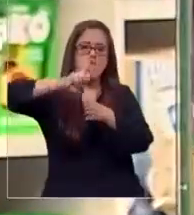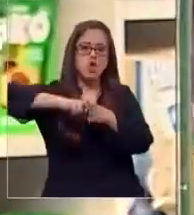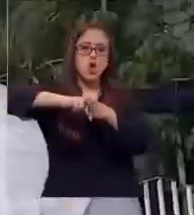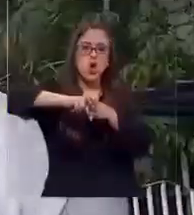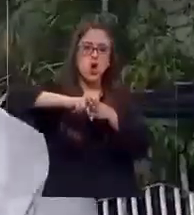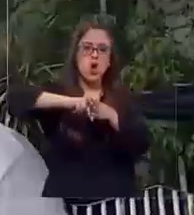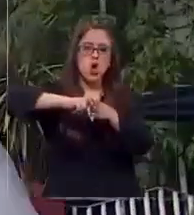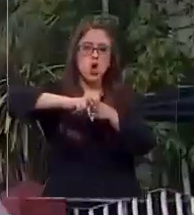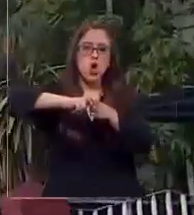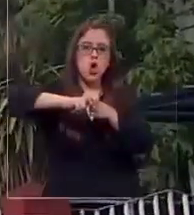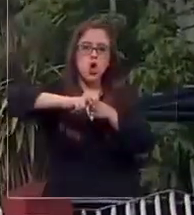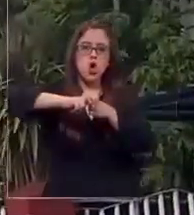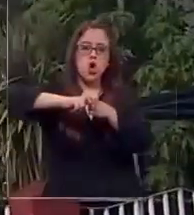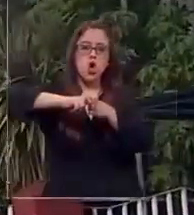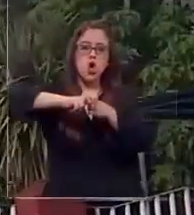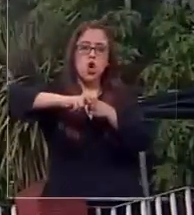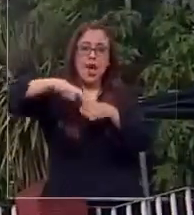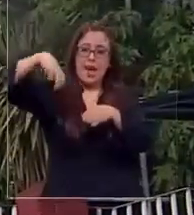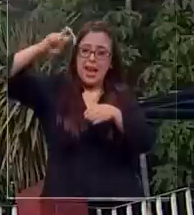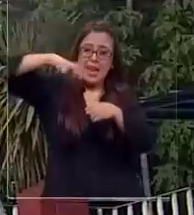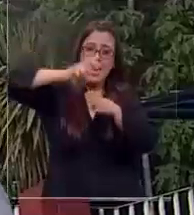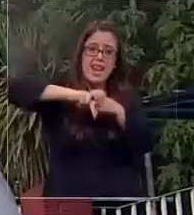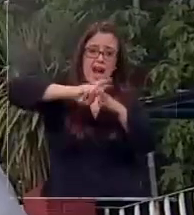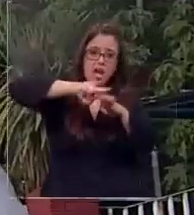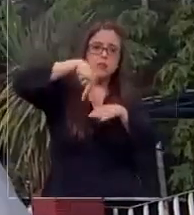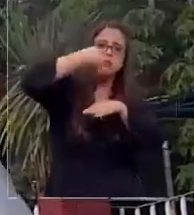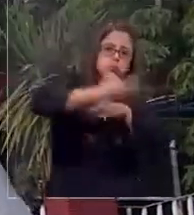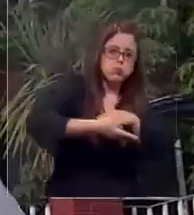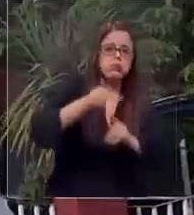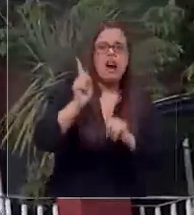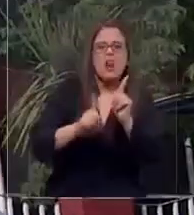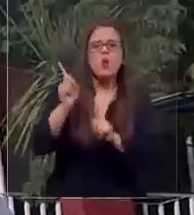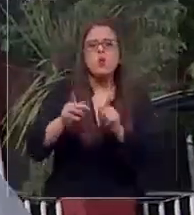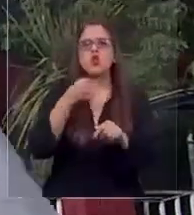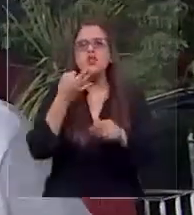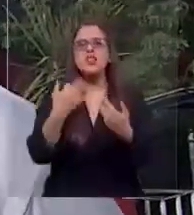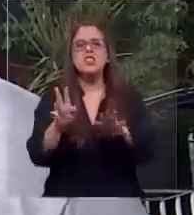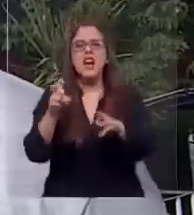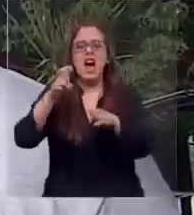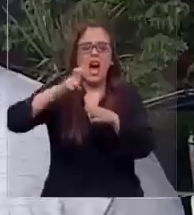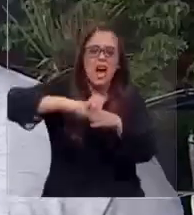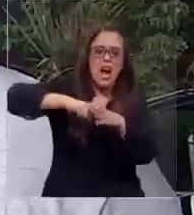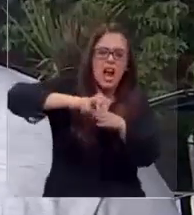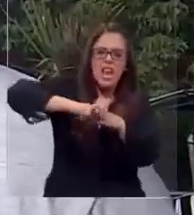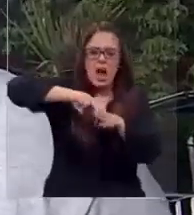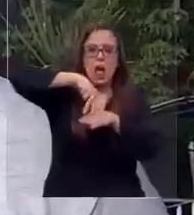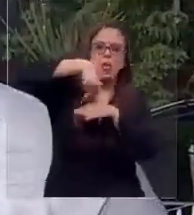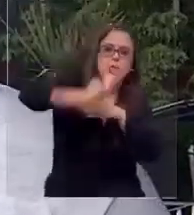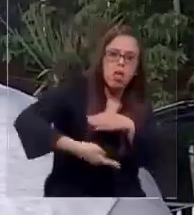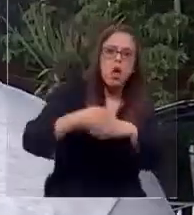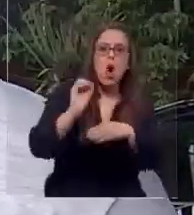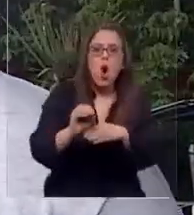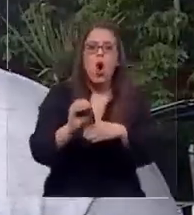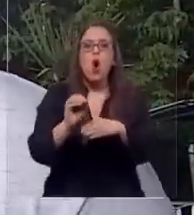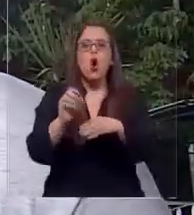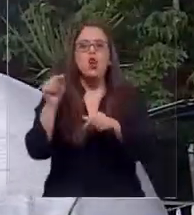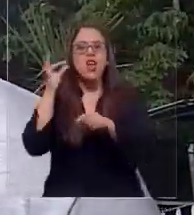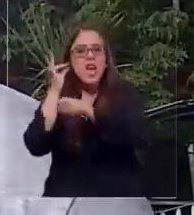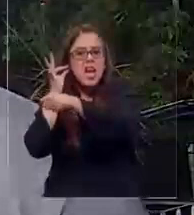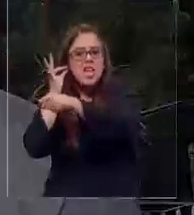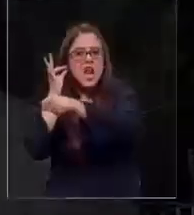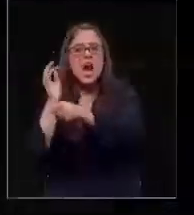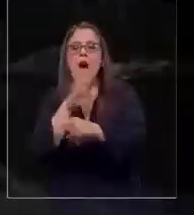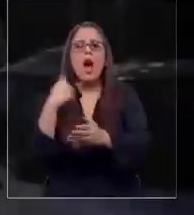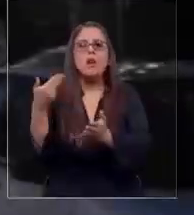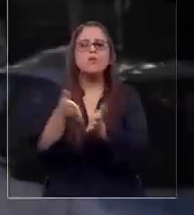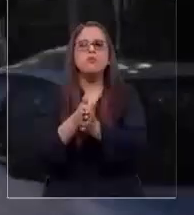cayó. Se hablaba mucho eso, que se quedó atrapada en una escalera o también que se suicidó, pero no se sabe cómo. Nunca, yo en lo personal nunca